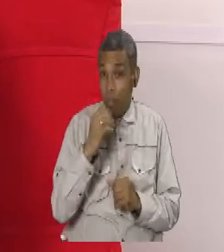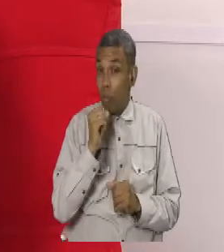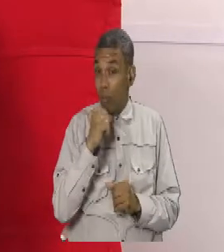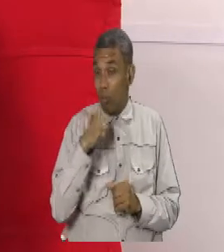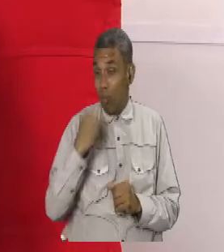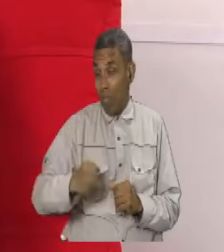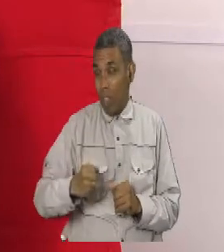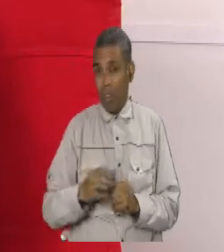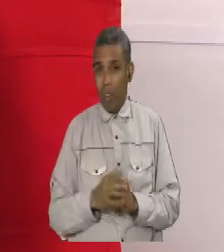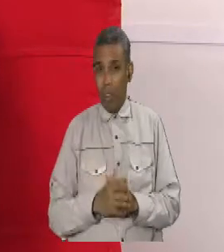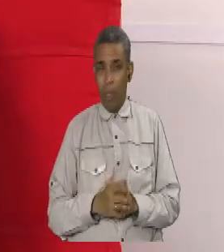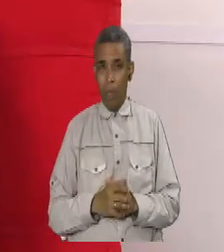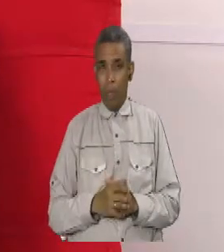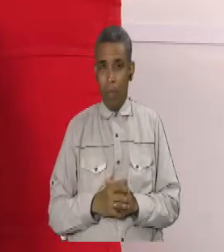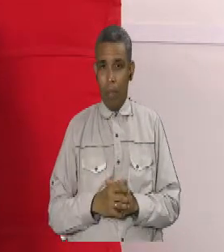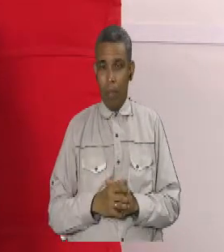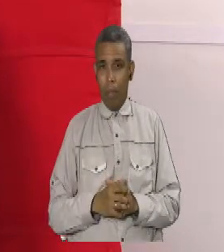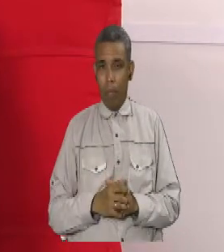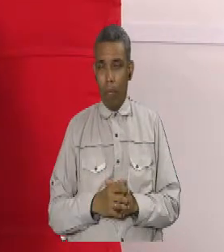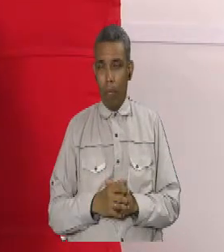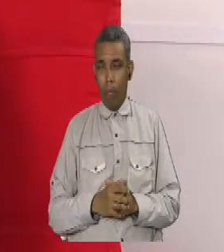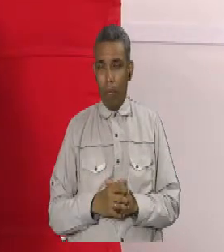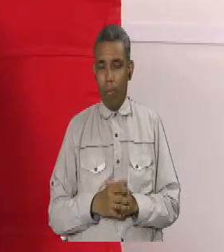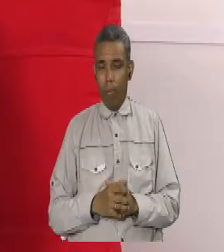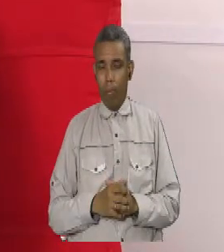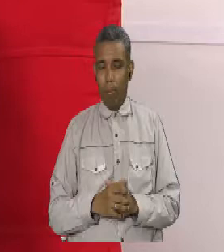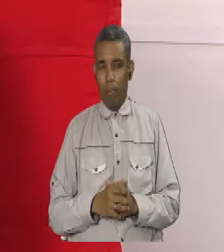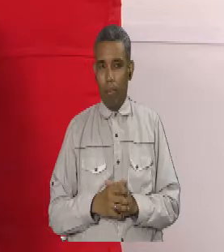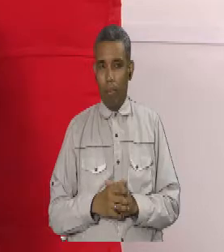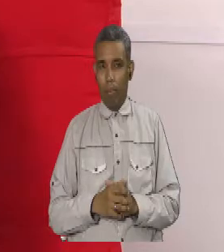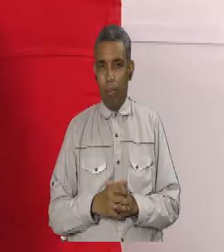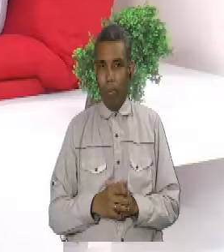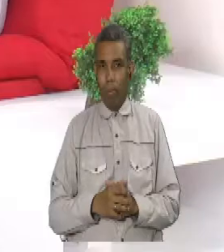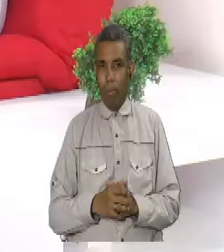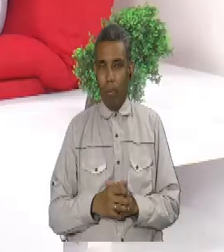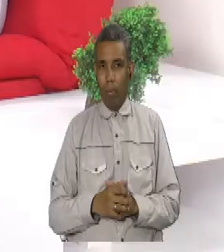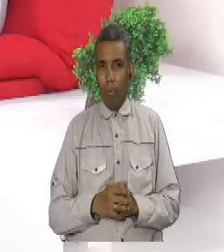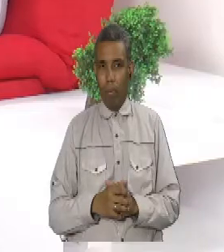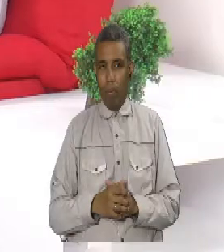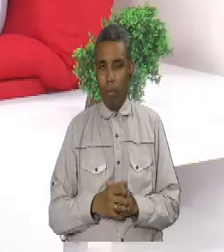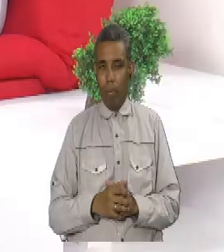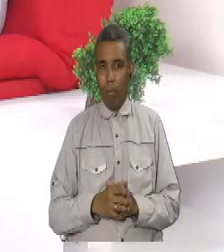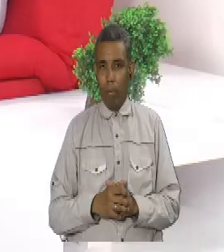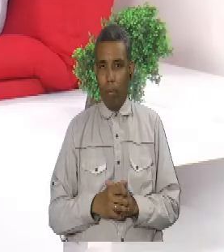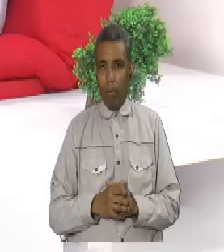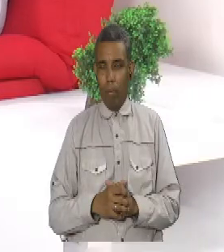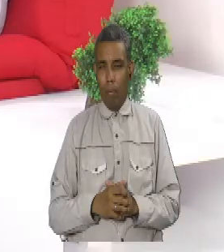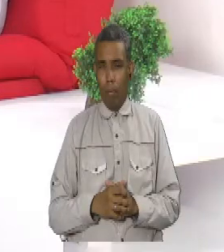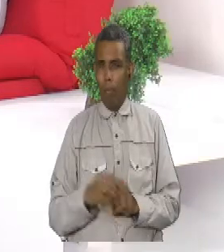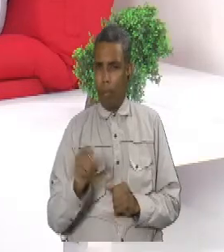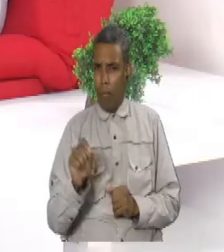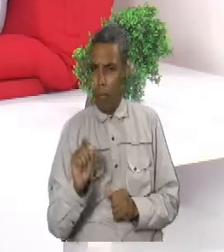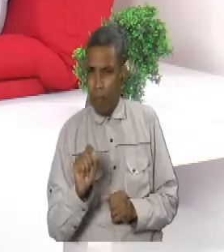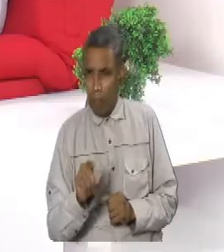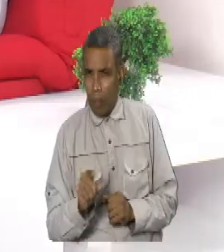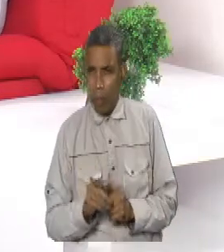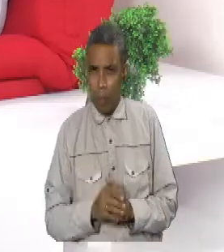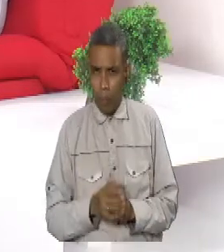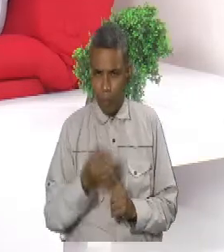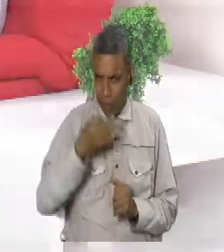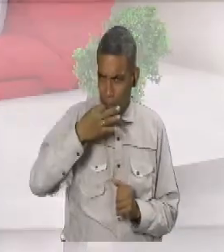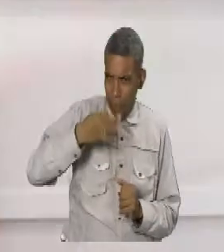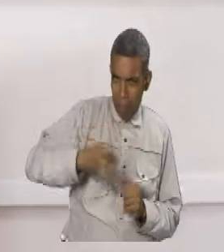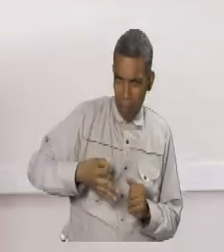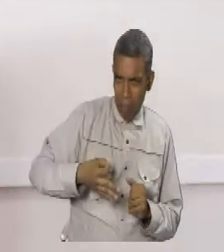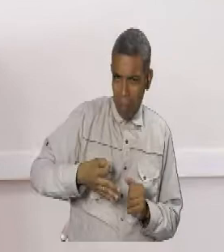de cabello o la asumen más. Bueno, ¿mito o realidad? El tema de si me calvicio, si